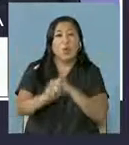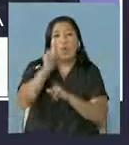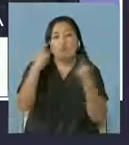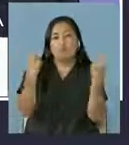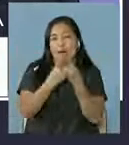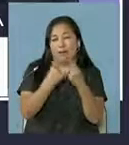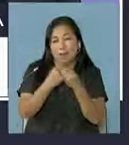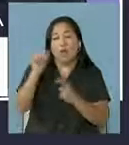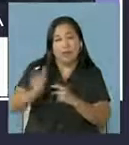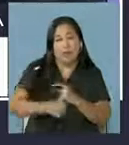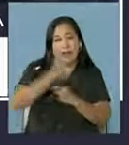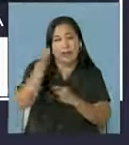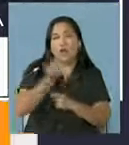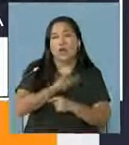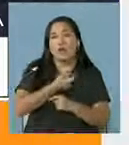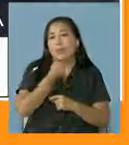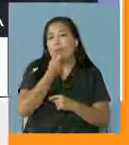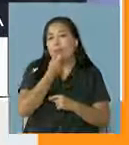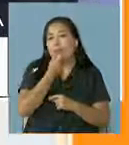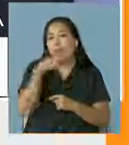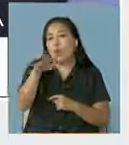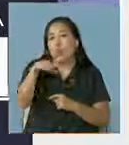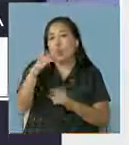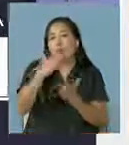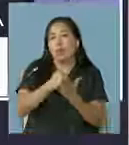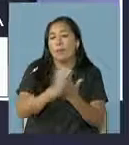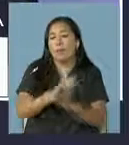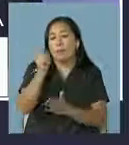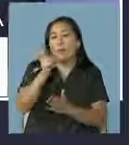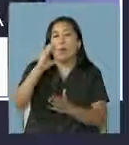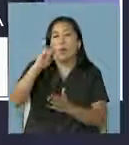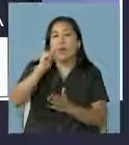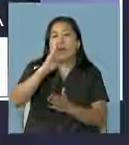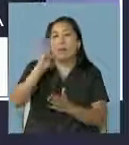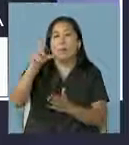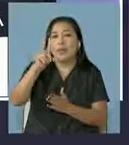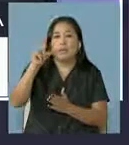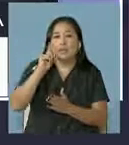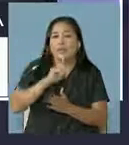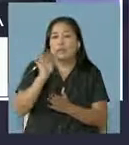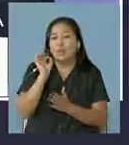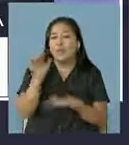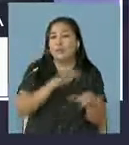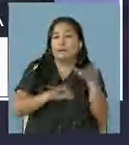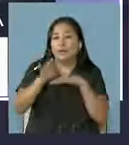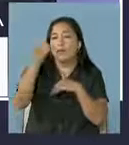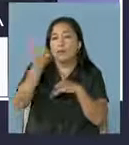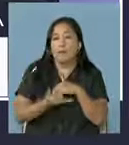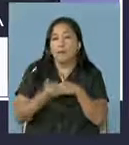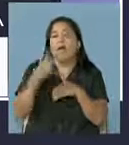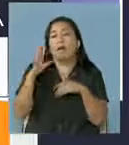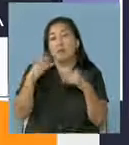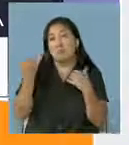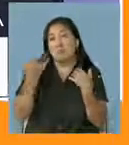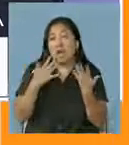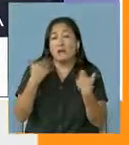partido de local que tuvo en caballito Pero bueno todavía el tema del funcionamiento y una idea de juego Clara es la deuda más grande que ha